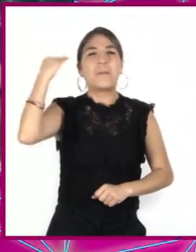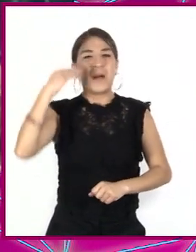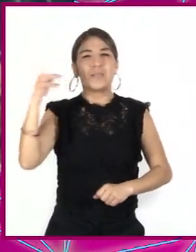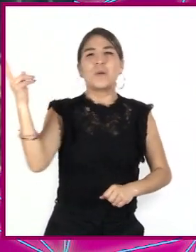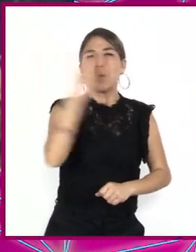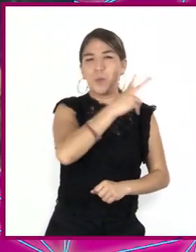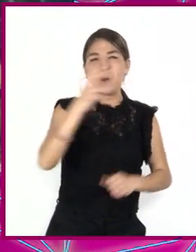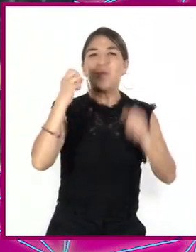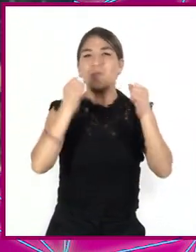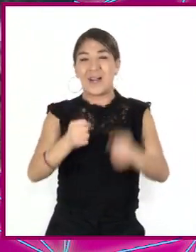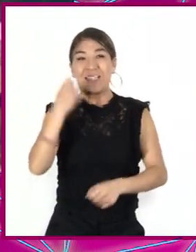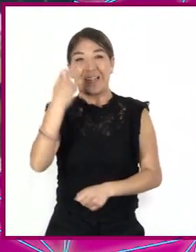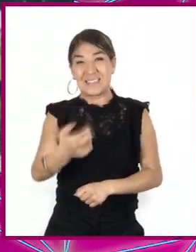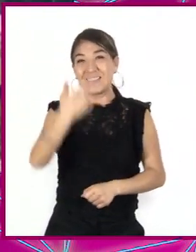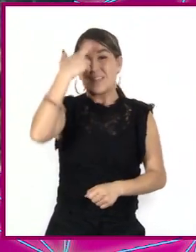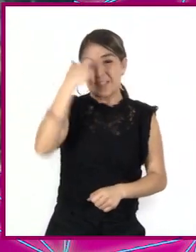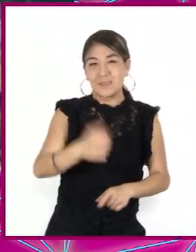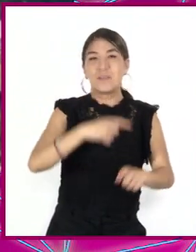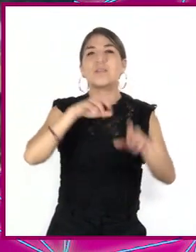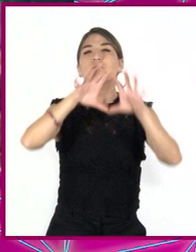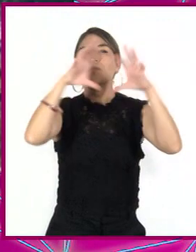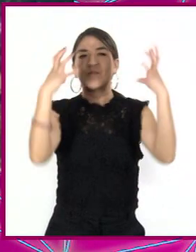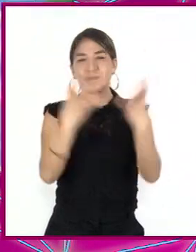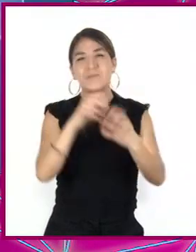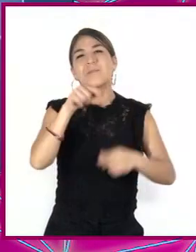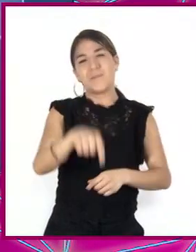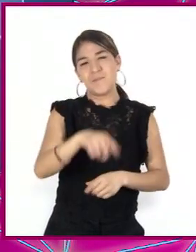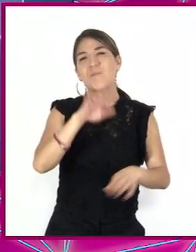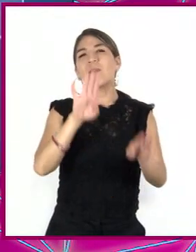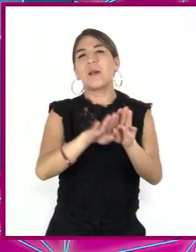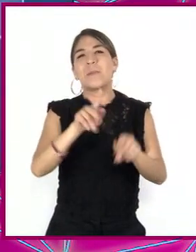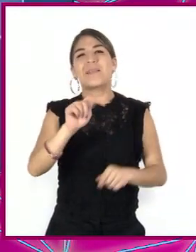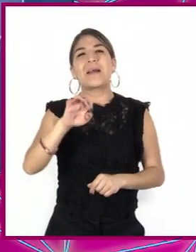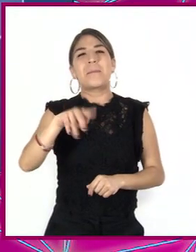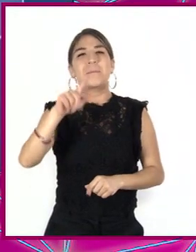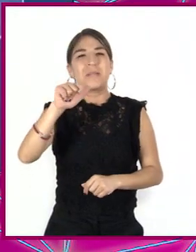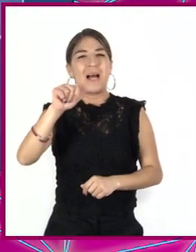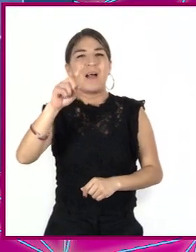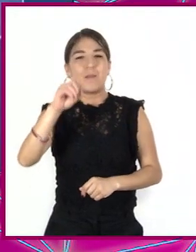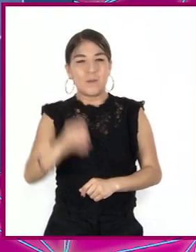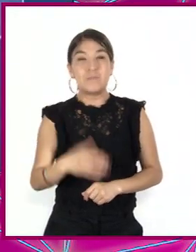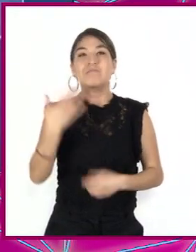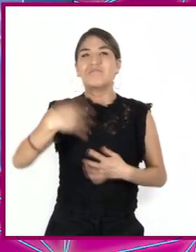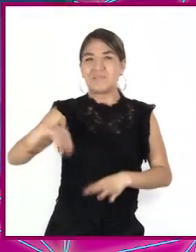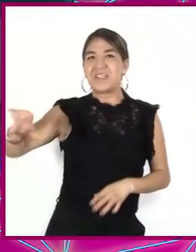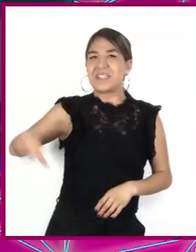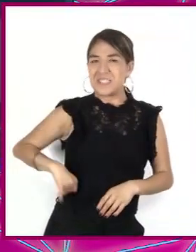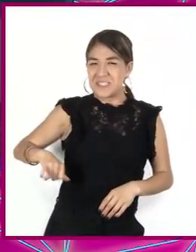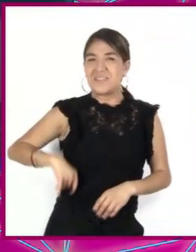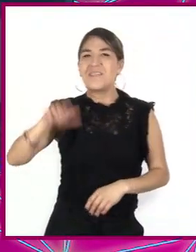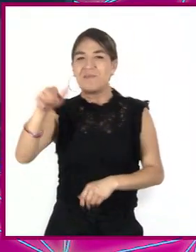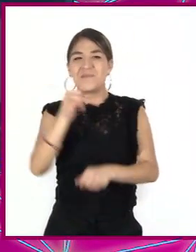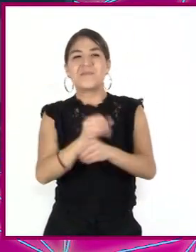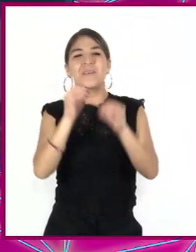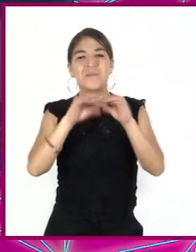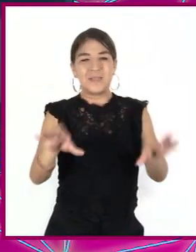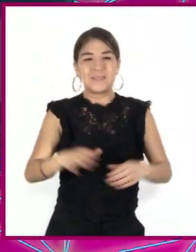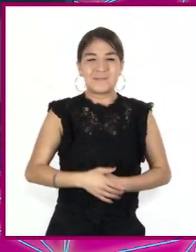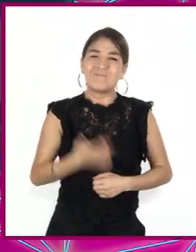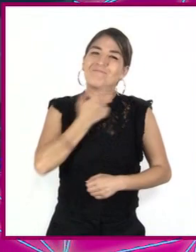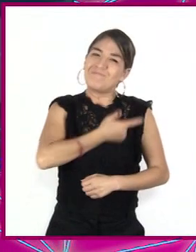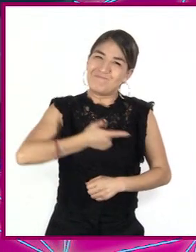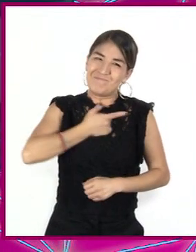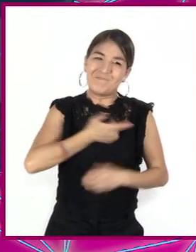Por estas condiciones atmosféricas, su clima es templado. ¡Qué interesante información, Tlali! Es un